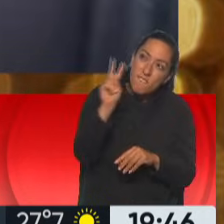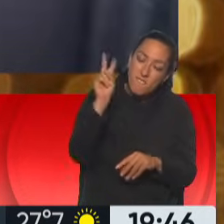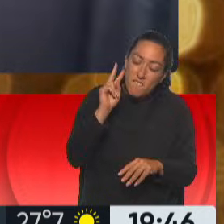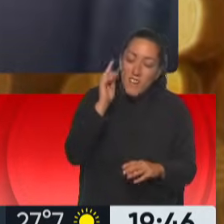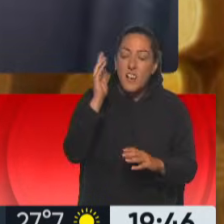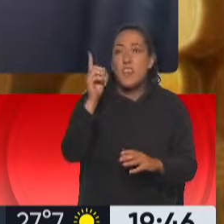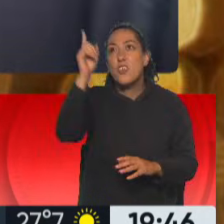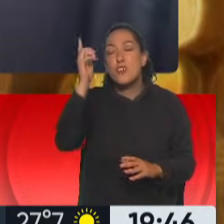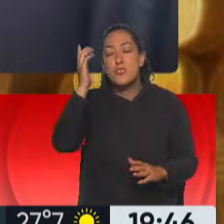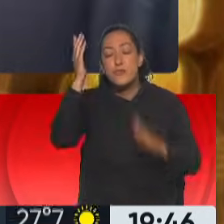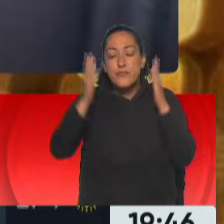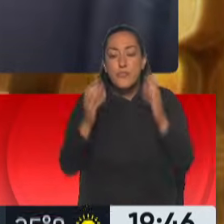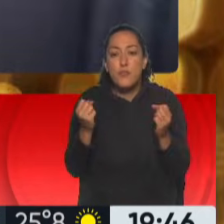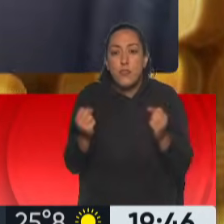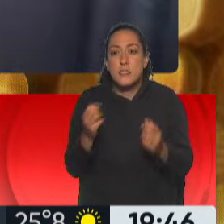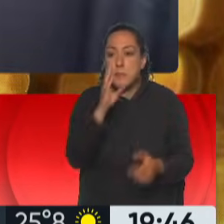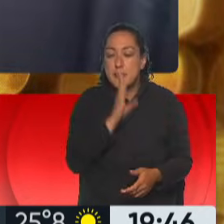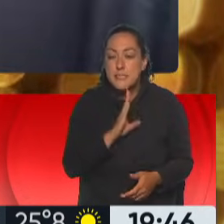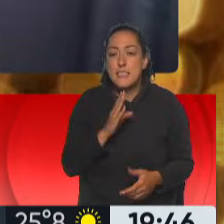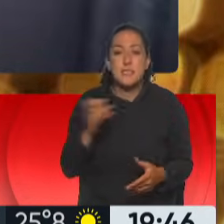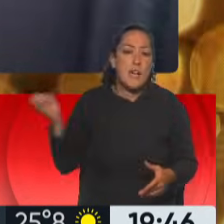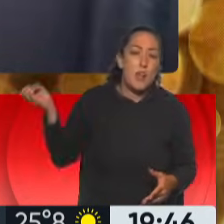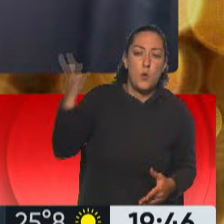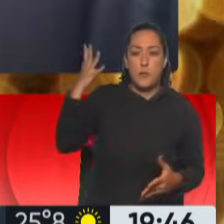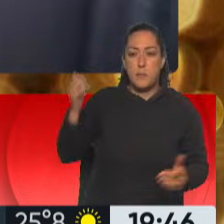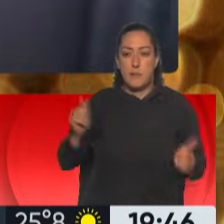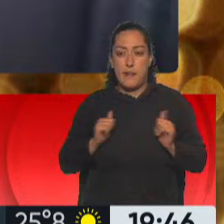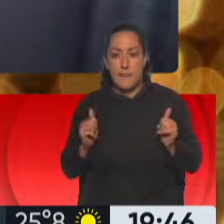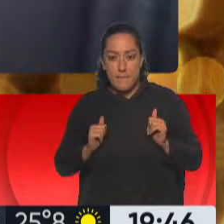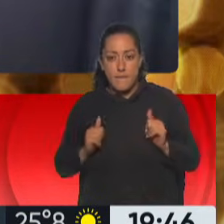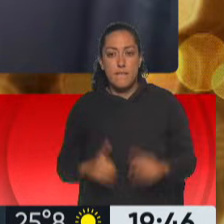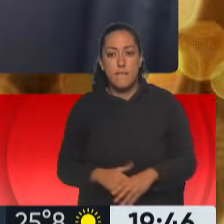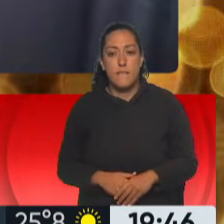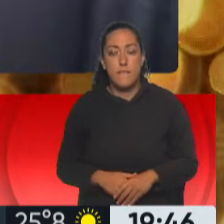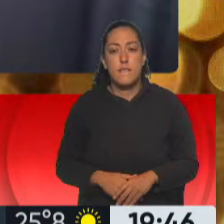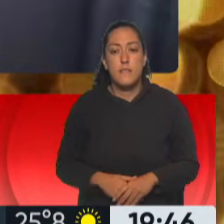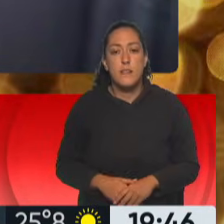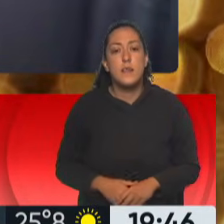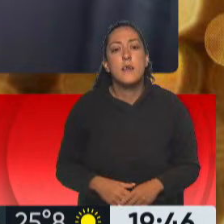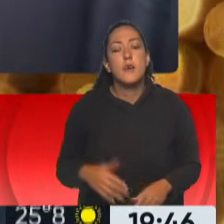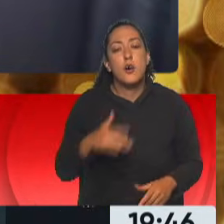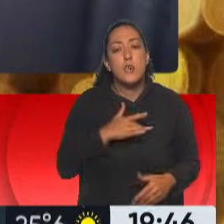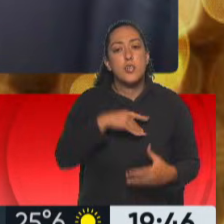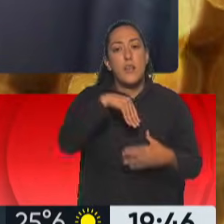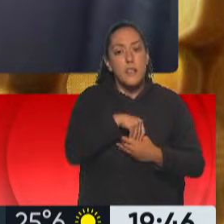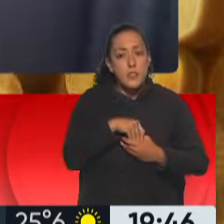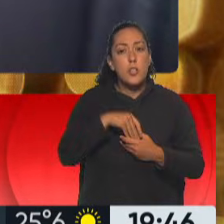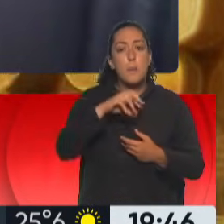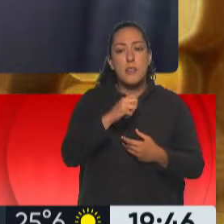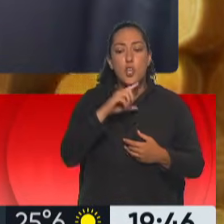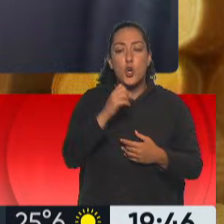pedirle a Dios fuerza, paciencia y luz. Y es muy interesante con el efecto Patronum en nuestros corazones. Muy interesante